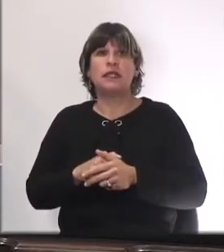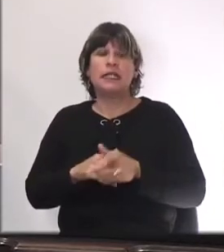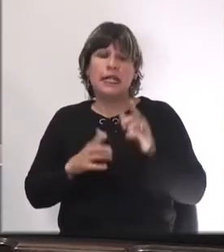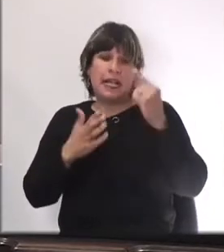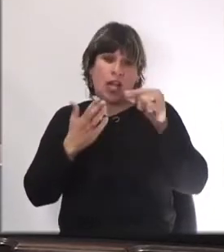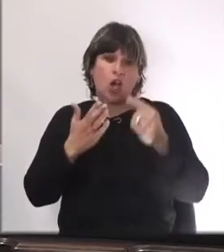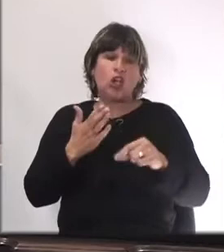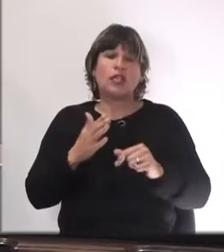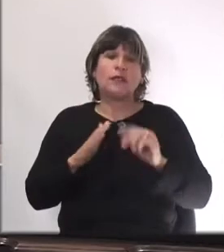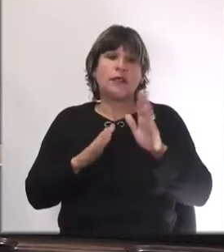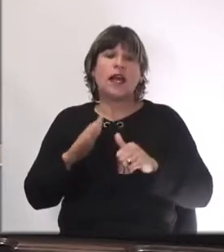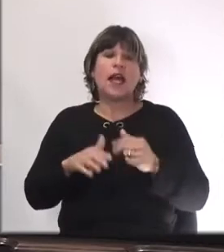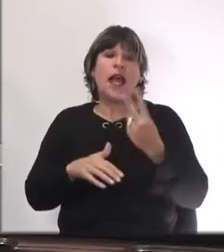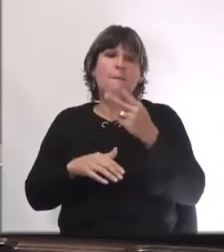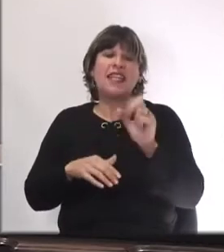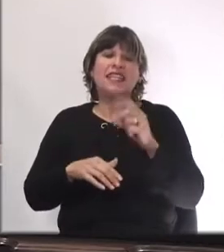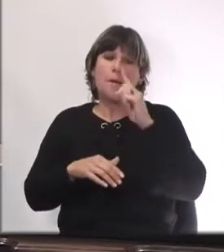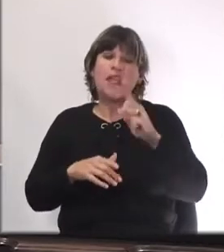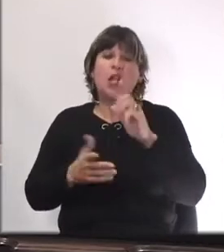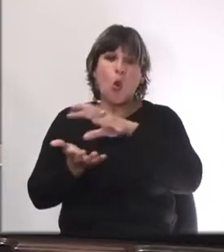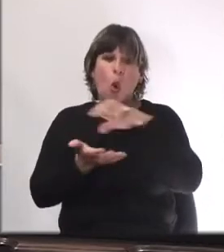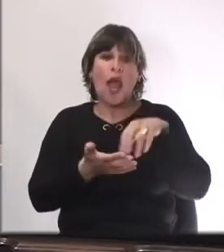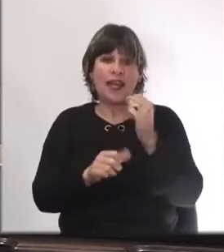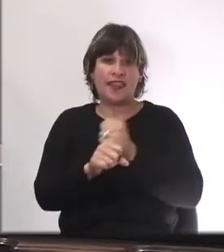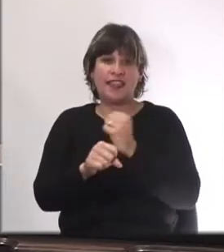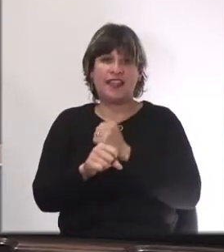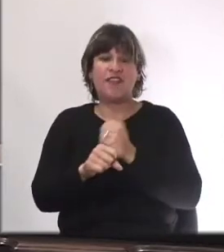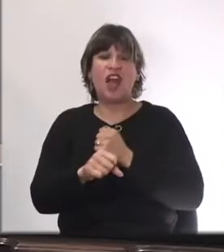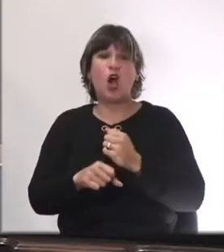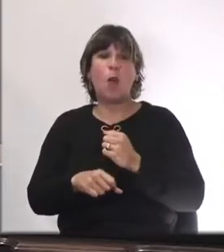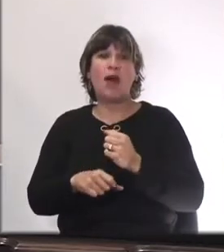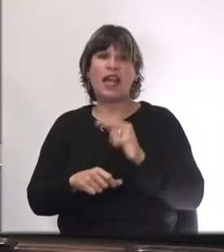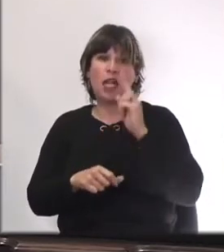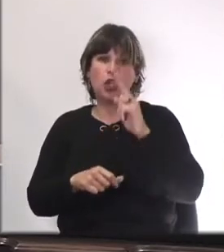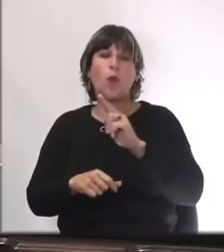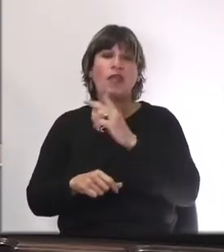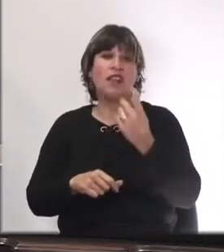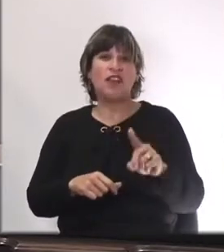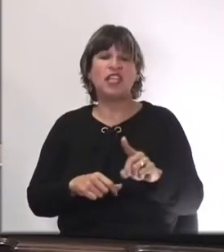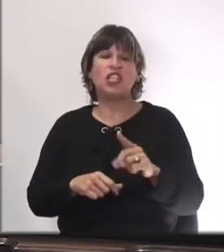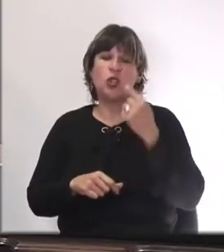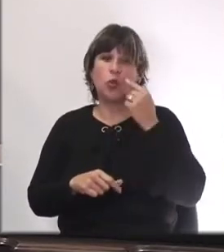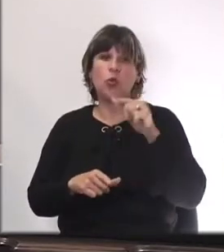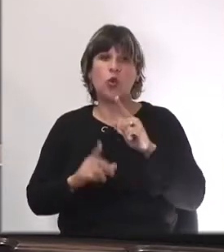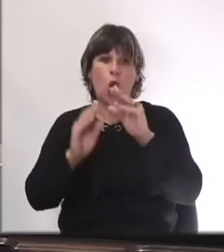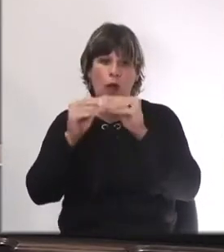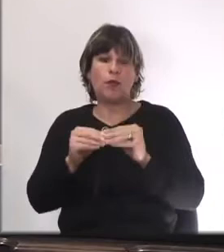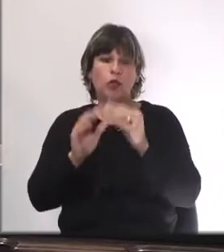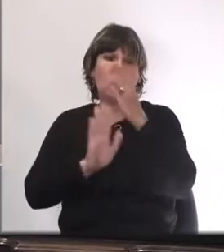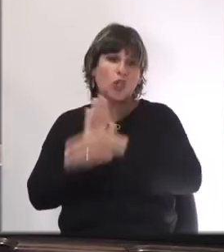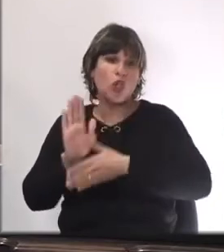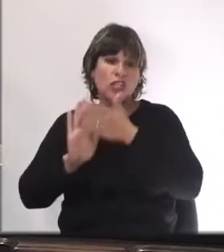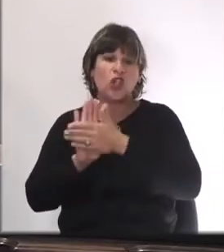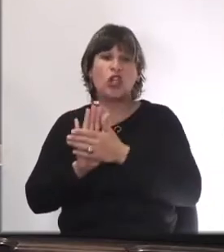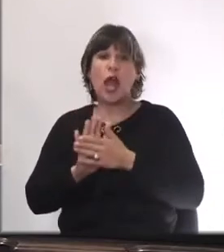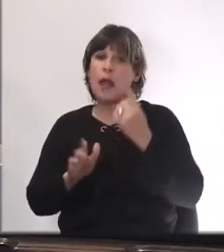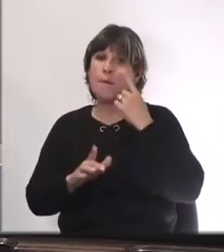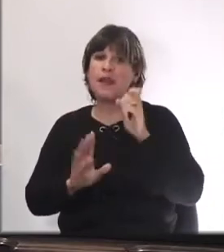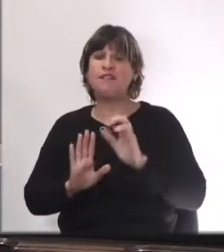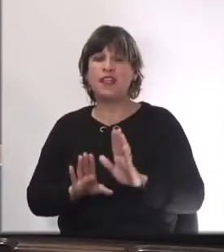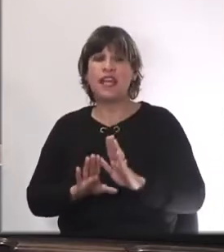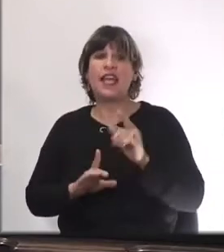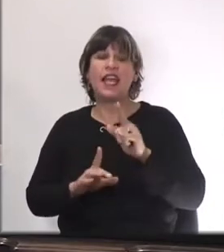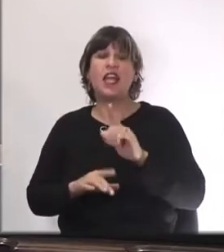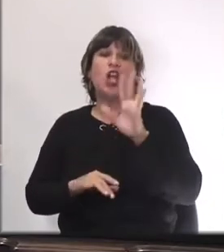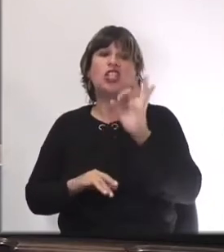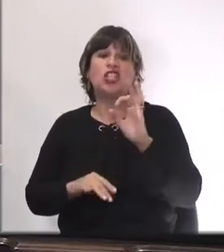corregida a la baja en 20.000 puestos de trabajo para 2021. En el presupuesto nacional se había previsto